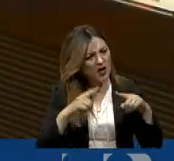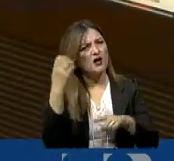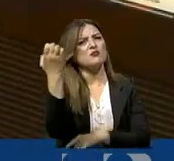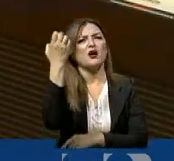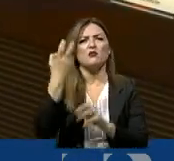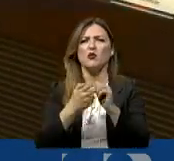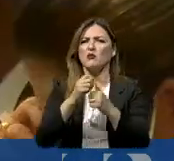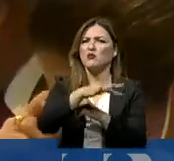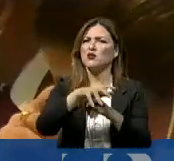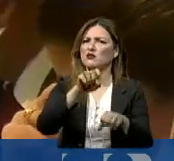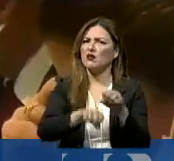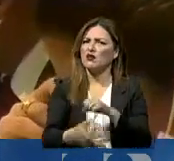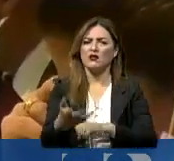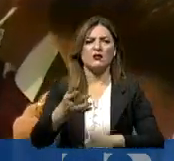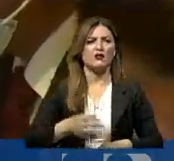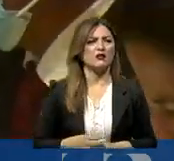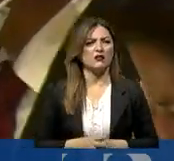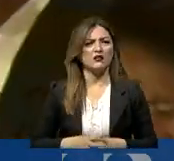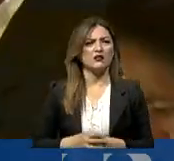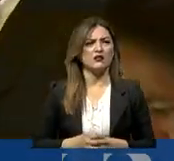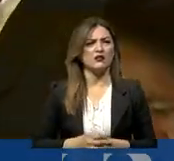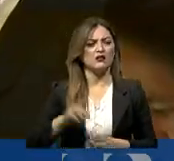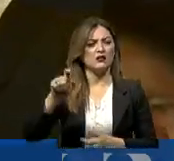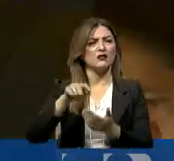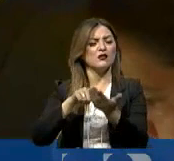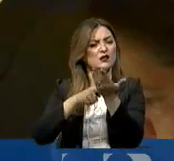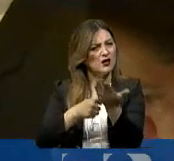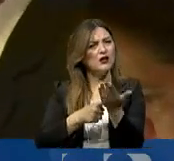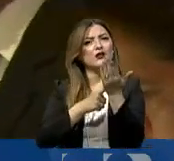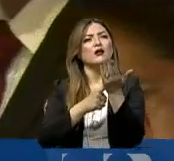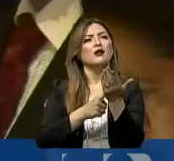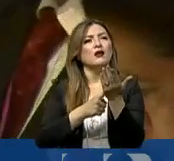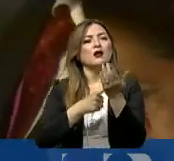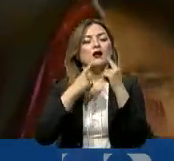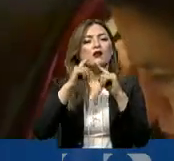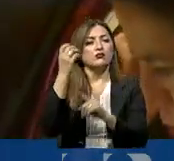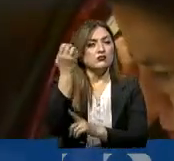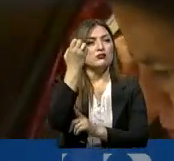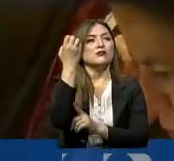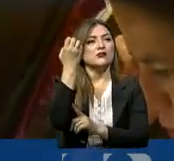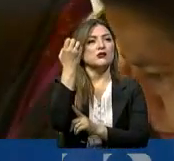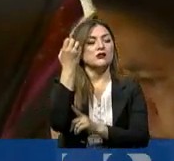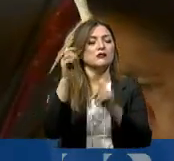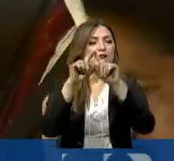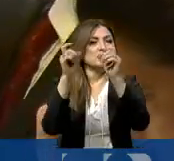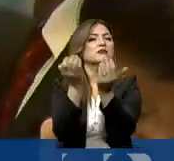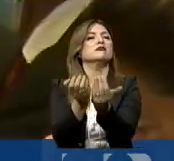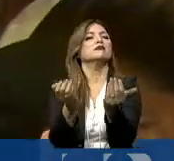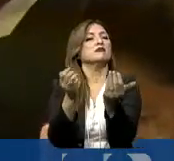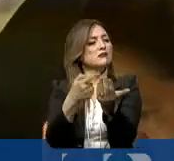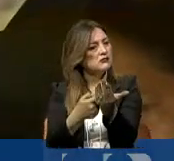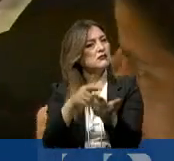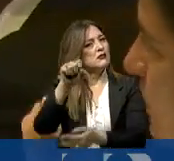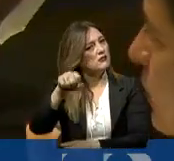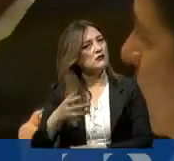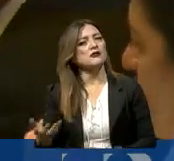una crisis ambiental. Es necesario un análisis de una posible declaratoria de emergencia de la empresa Envirs.